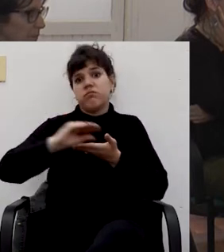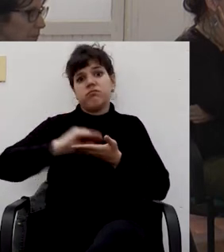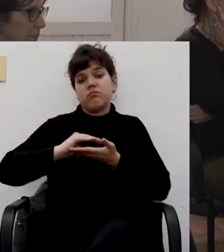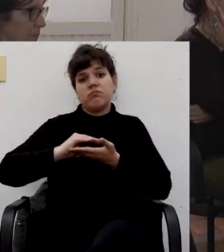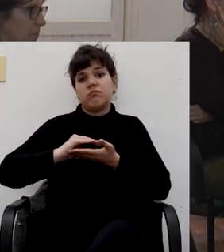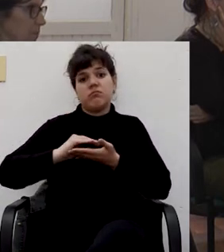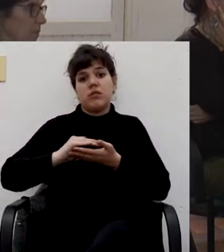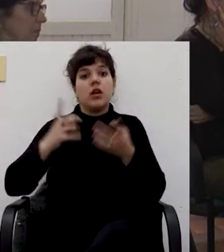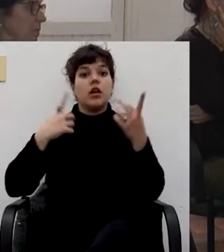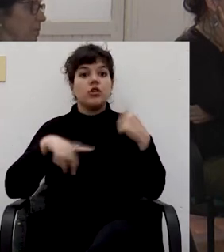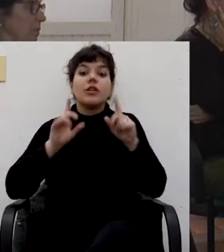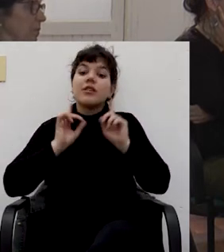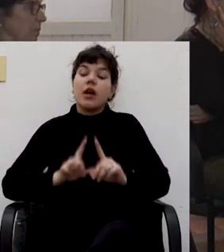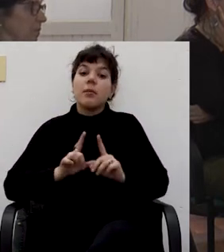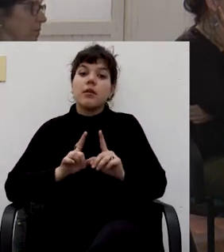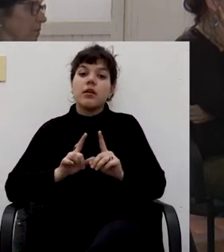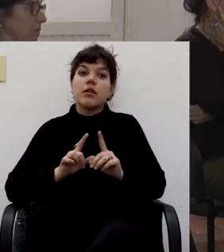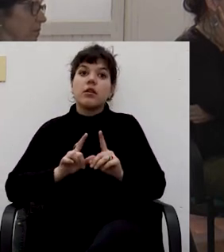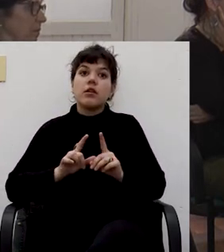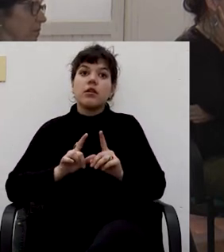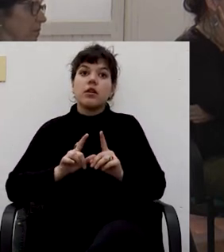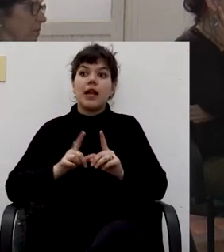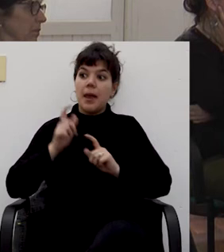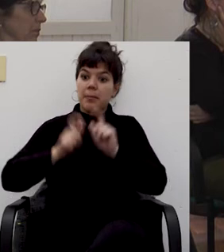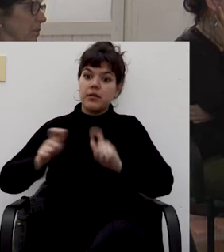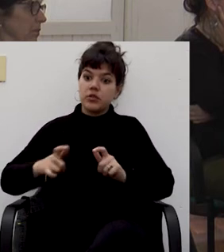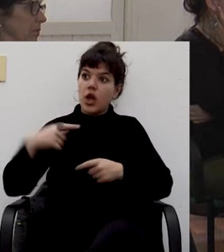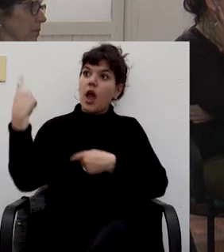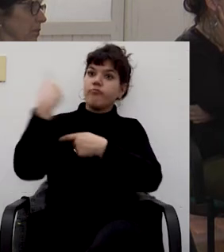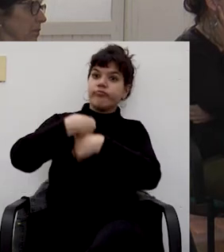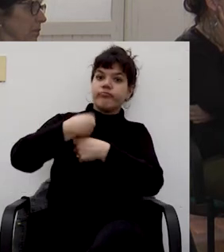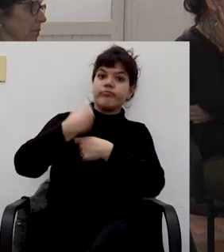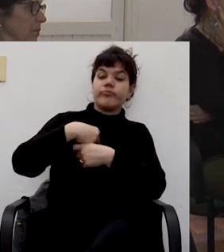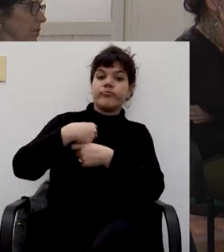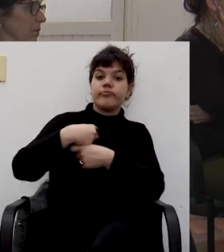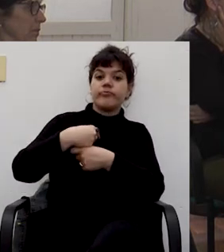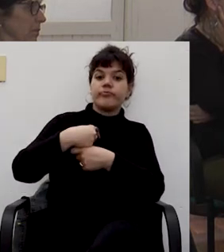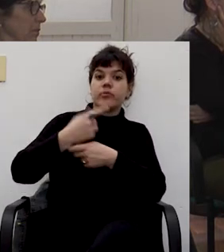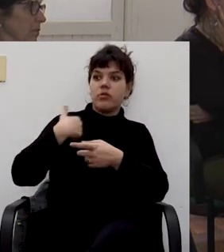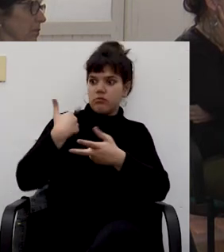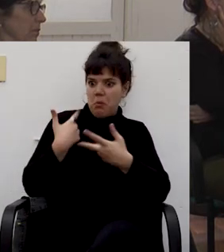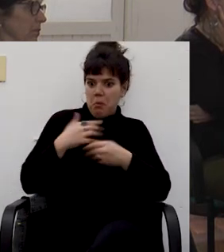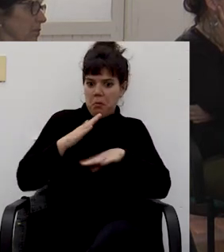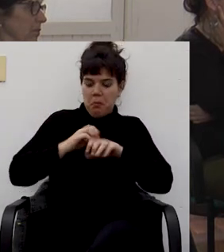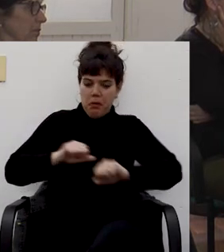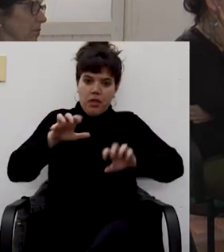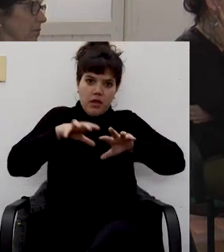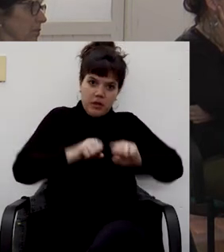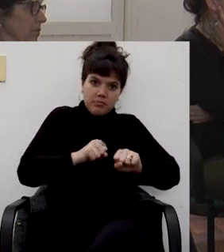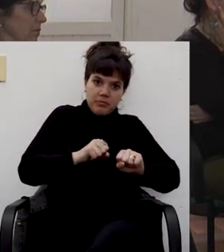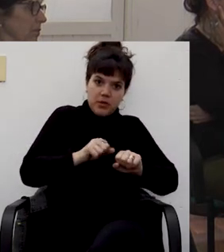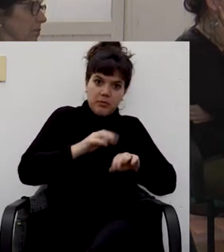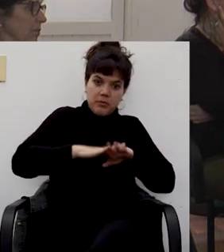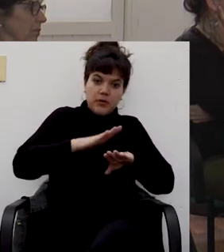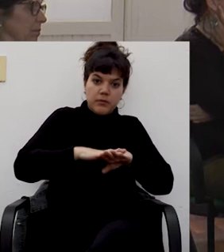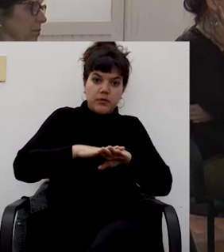cuando también, cuando las personas demanden, podamos hacernos cargo de esa demanda y